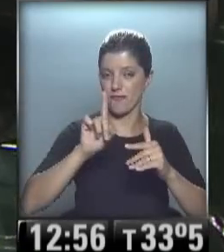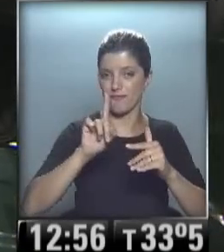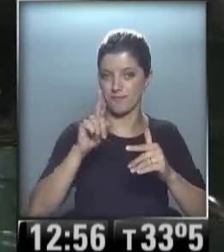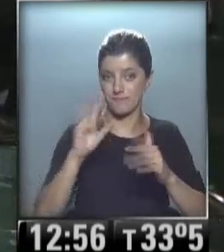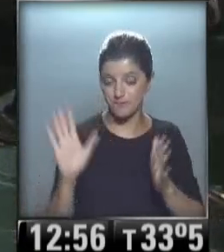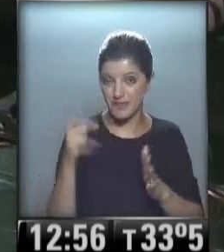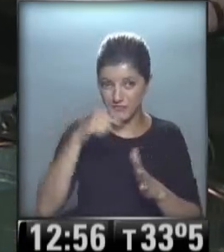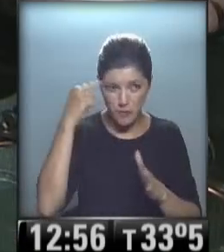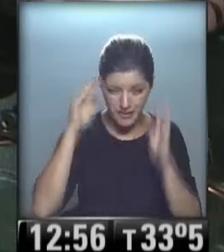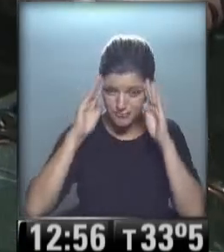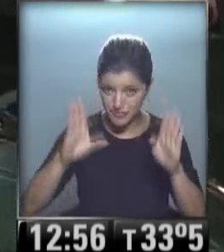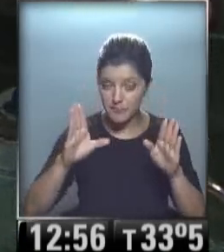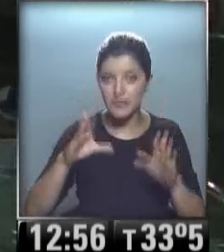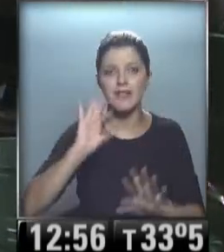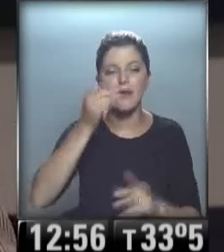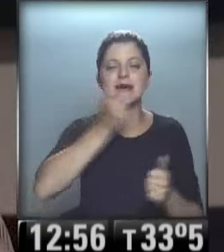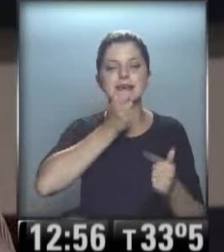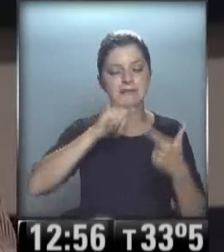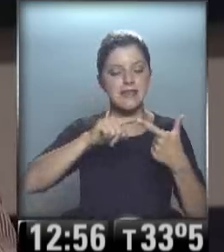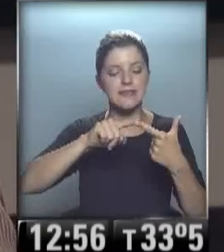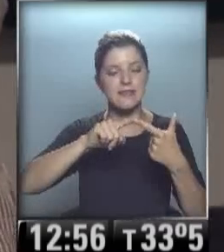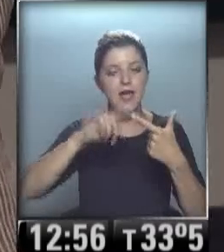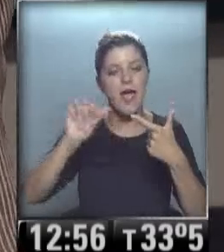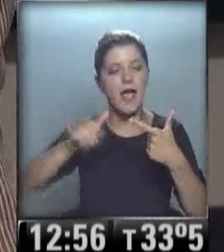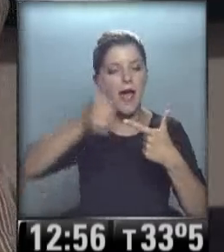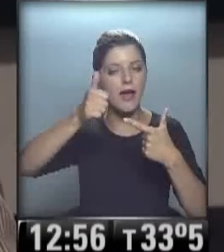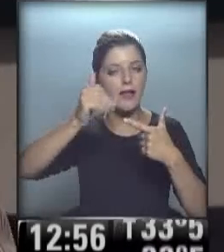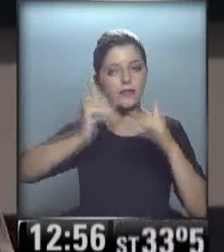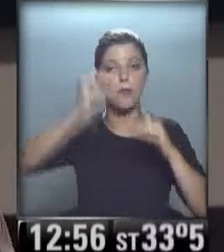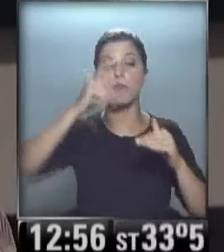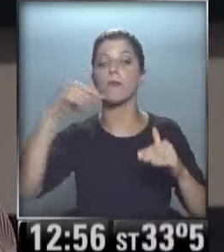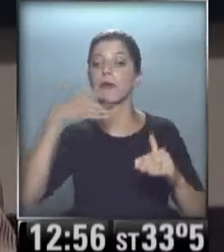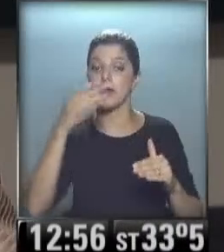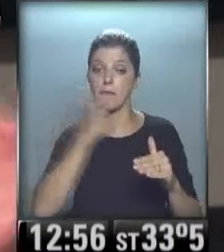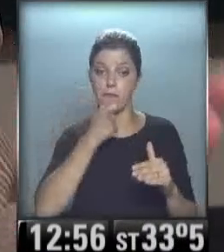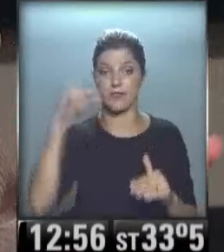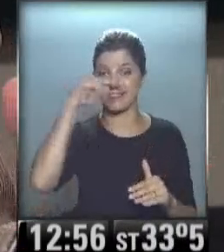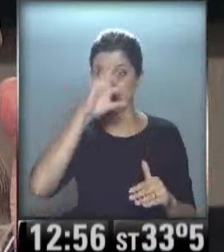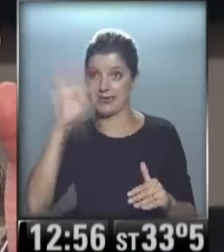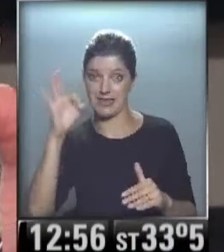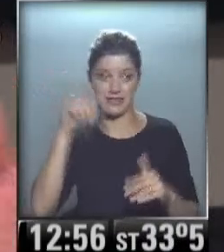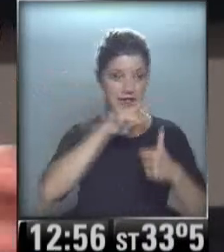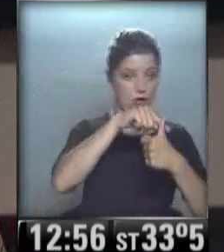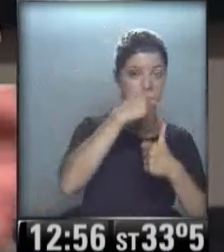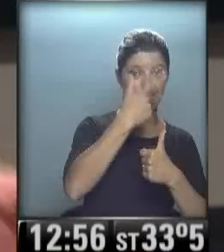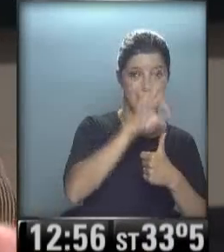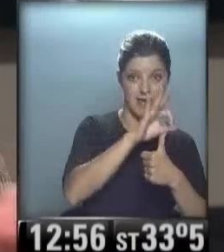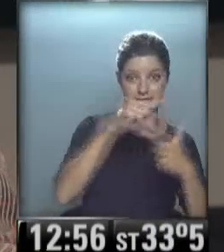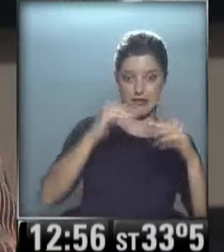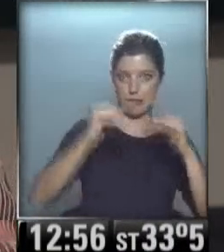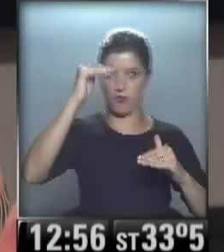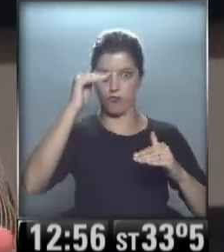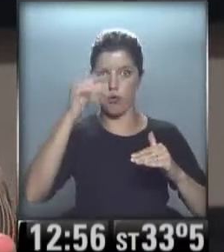esto son conscientes que no es lo mismo un resultado 70 30 una gran distancia que